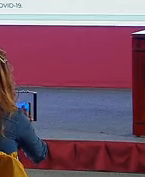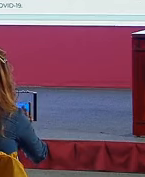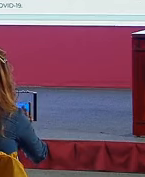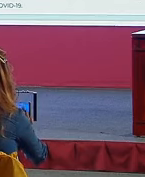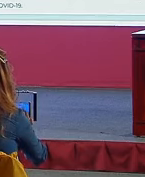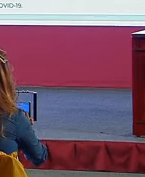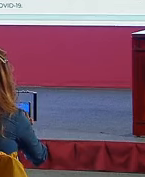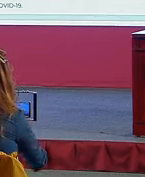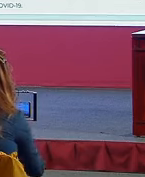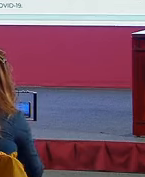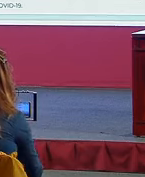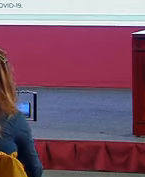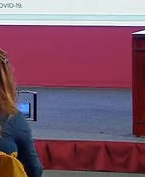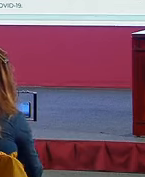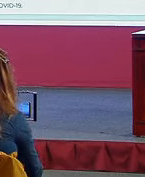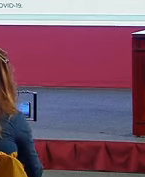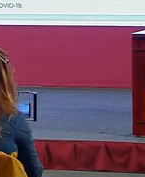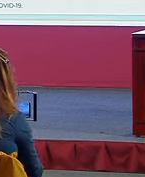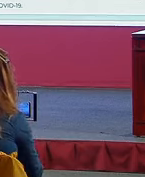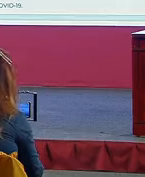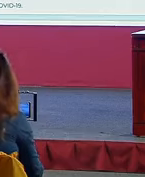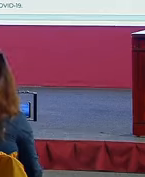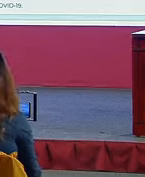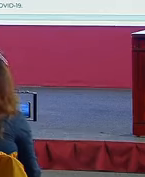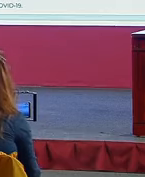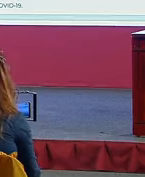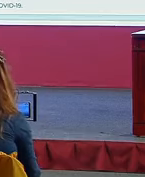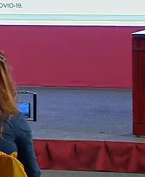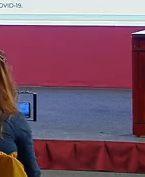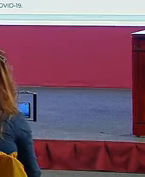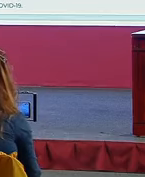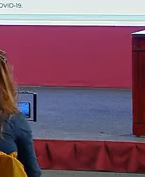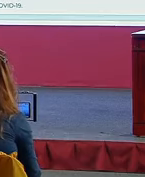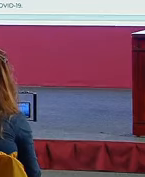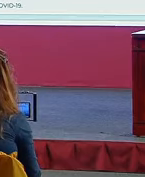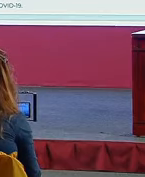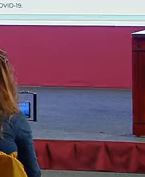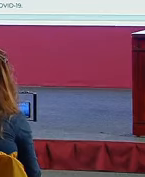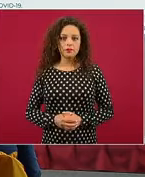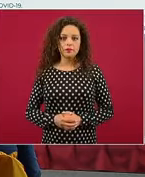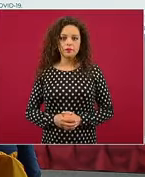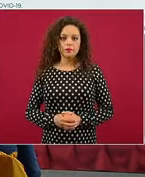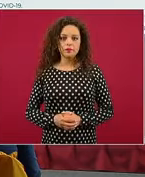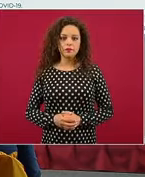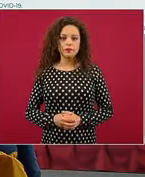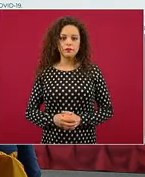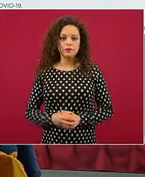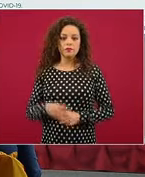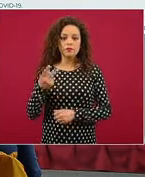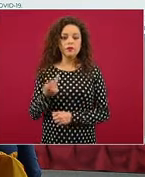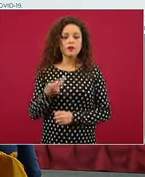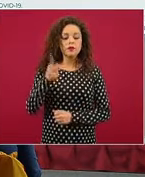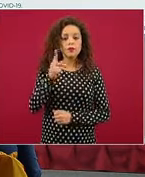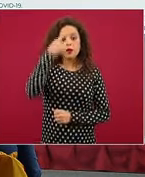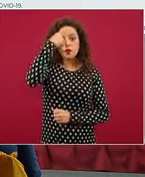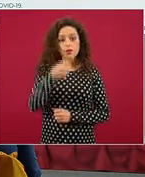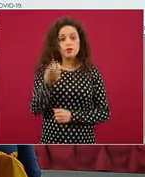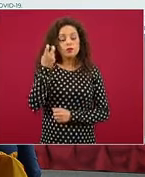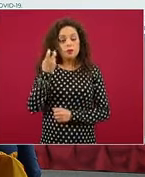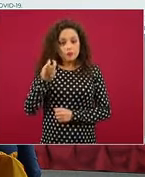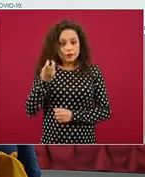utilidad importante en la confirmación de casos de COVID-19. Sin embargo, para que ese